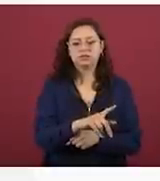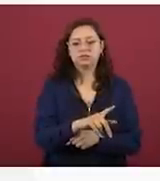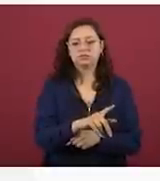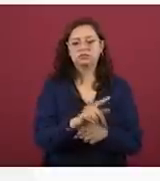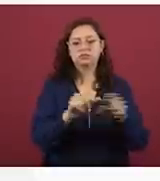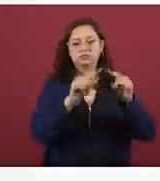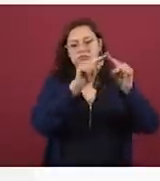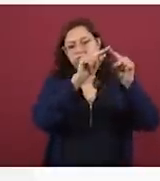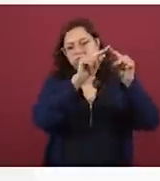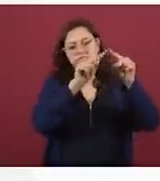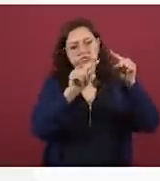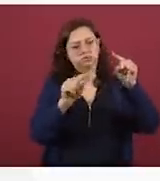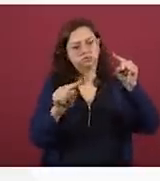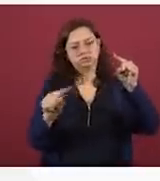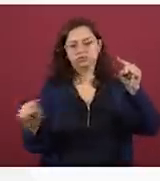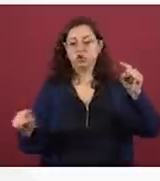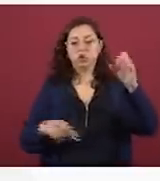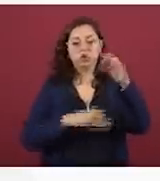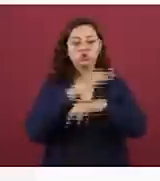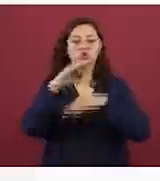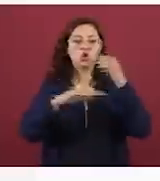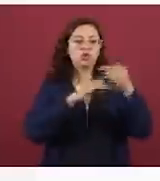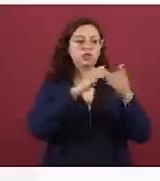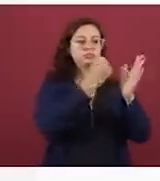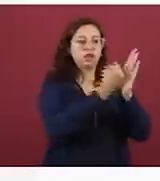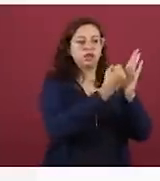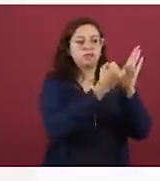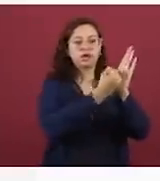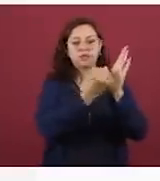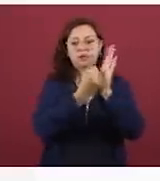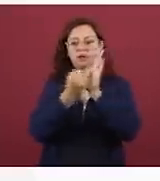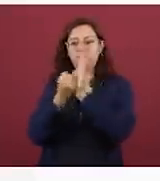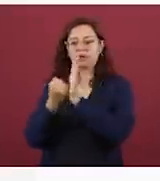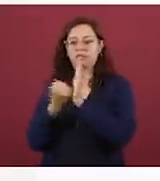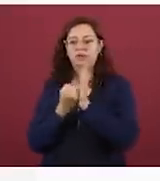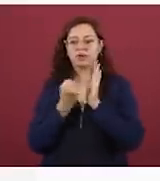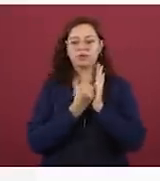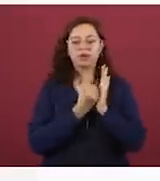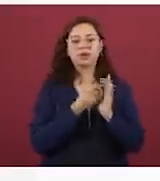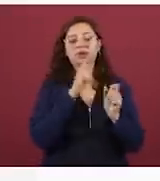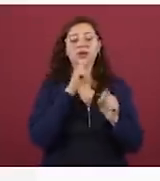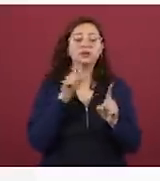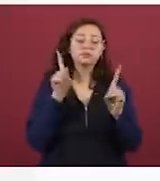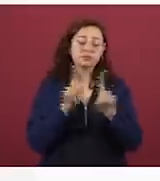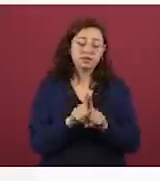la escalonada de todas las marcas. También se hizo un ejercicio